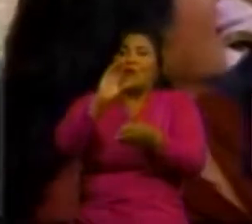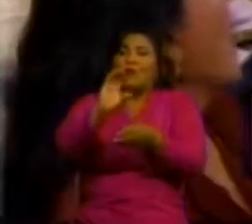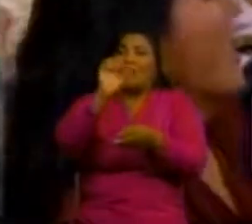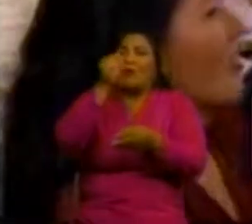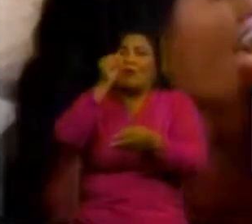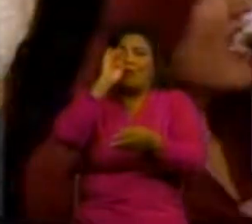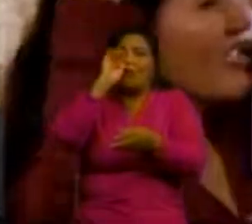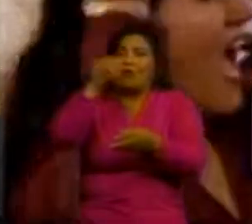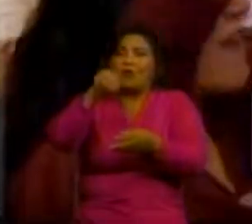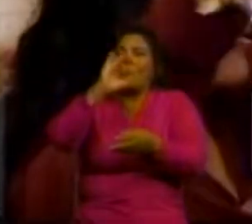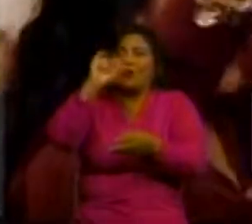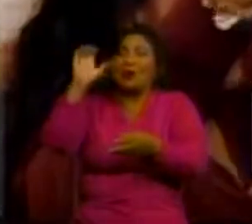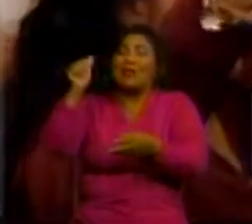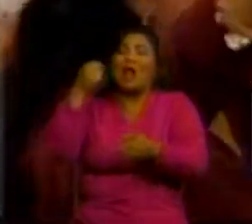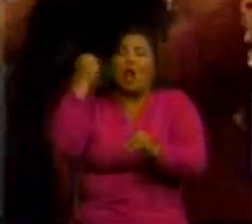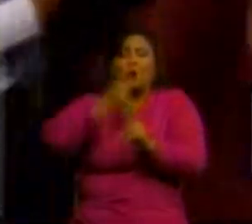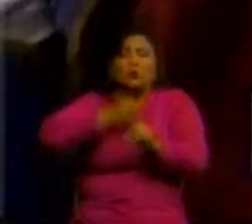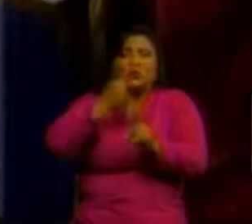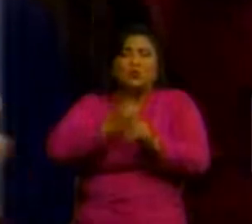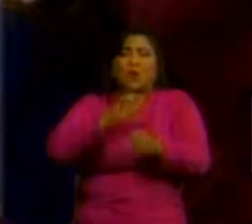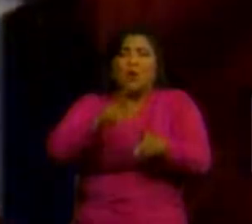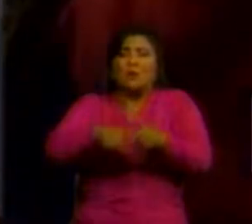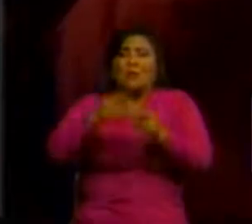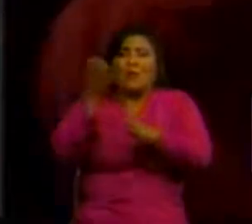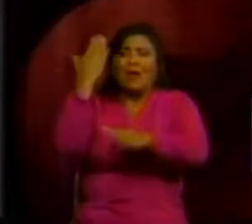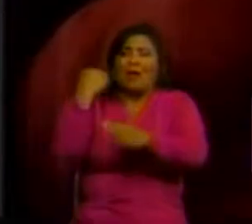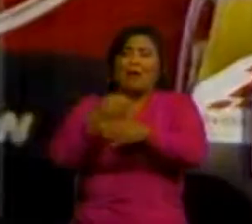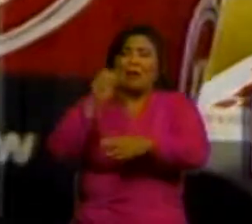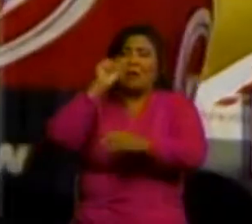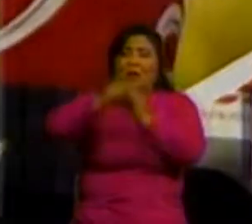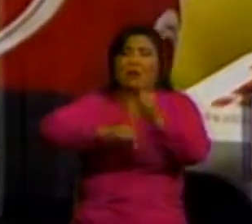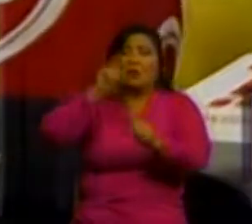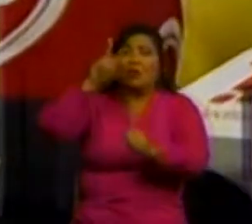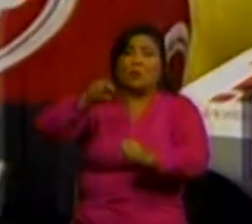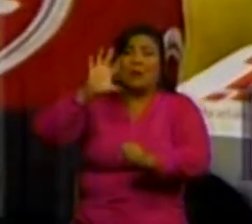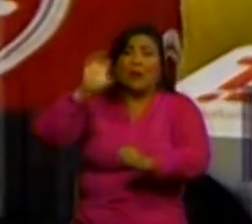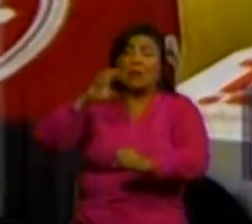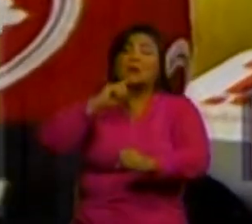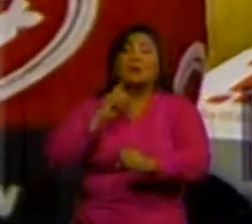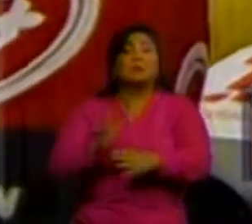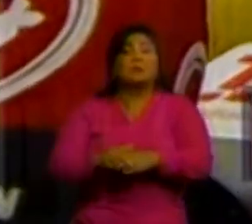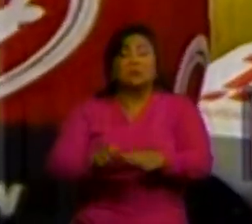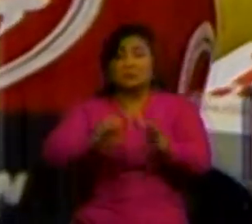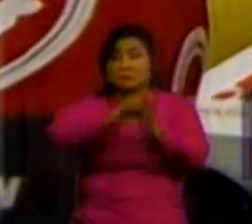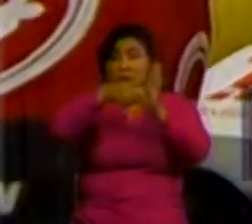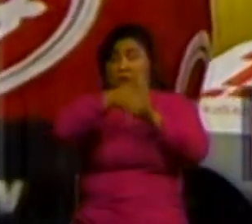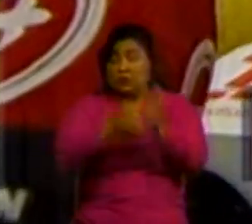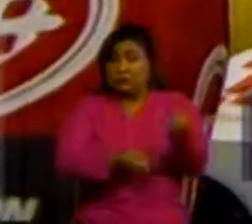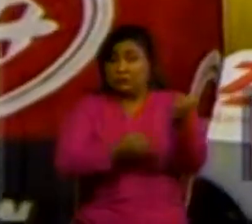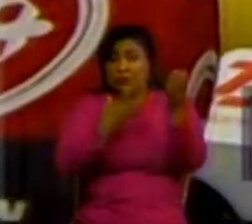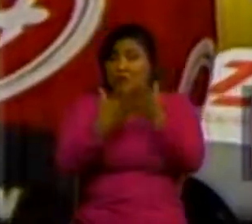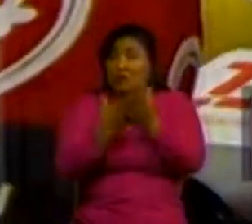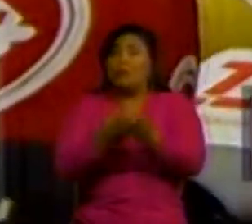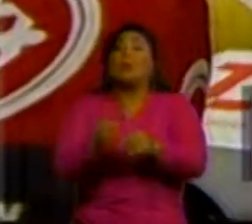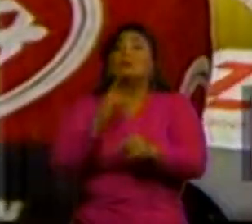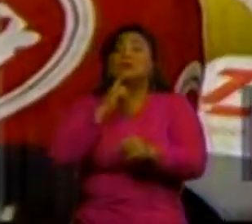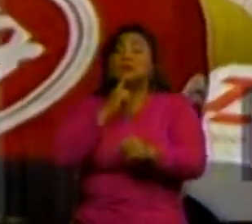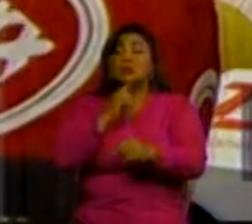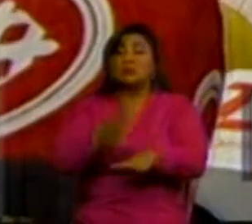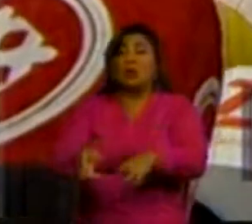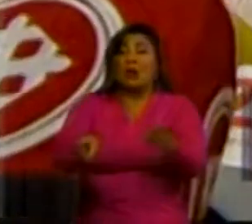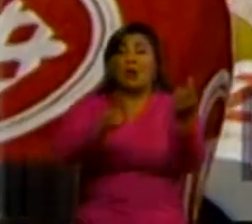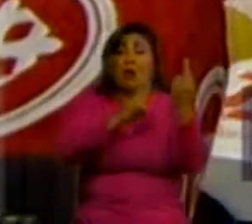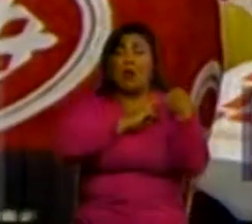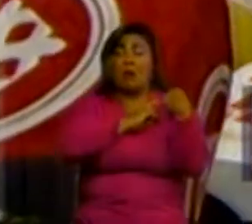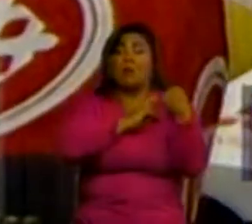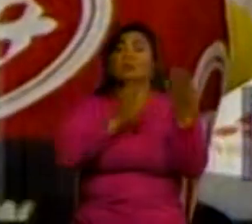que emprendieron desde el 2015. La Contraloría señaló una determinación de responsabilidades y un conjunto de